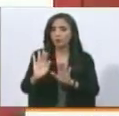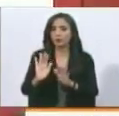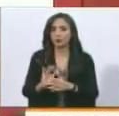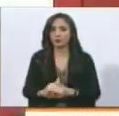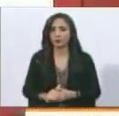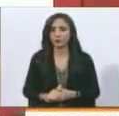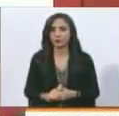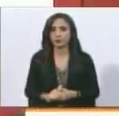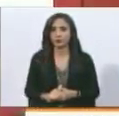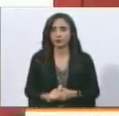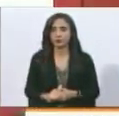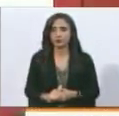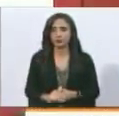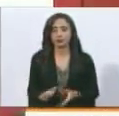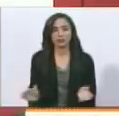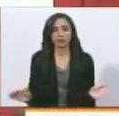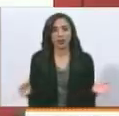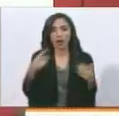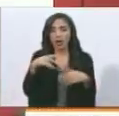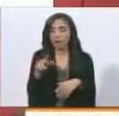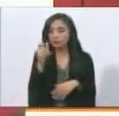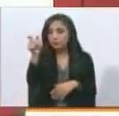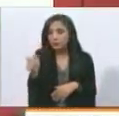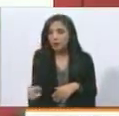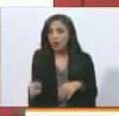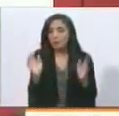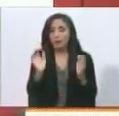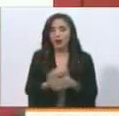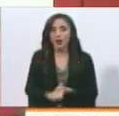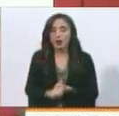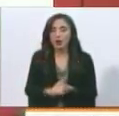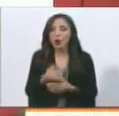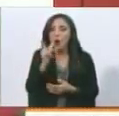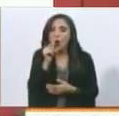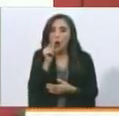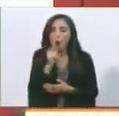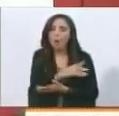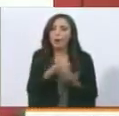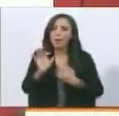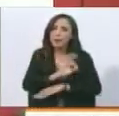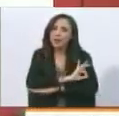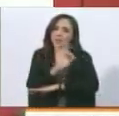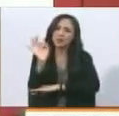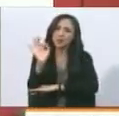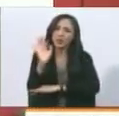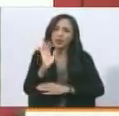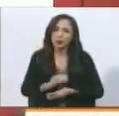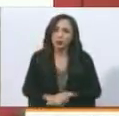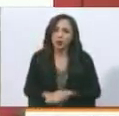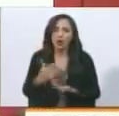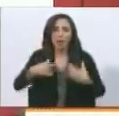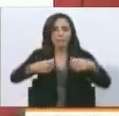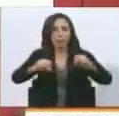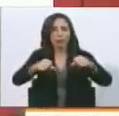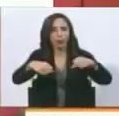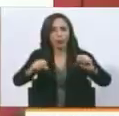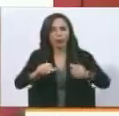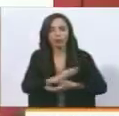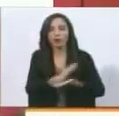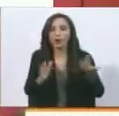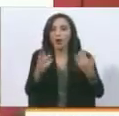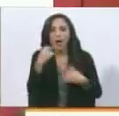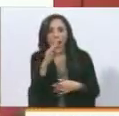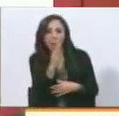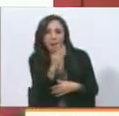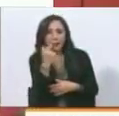Y mataron seres humanos, ¿vale? Un teniente retirado de la guardia allá en Barquisimeto. Iba en una moto y parecía chavista y lo